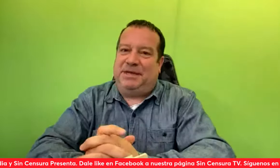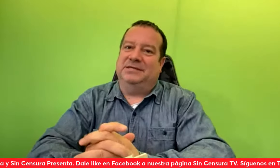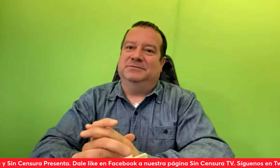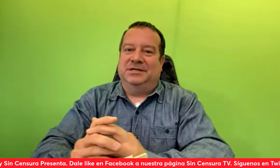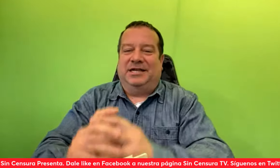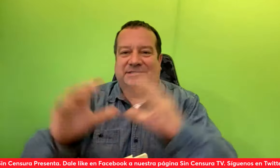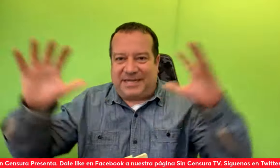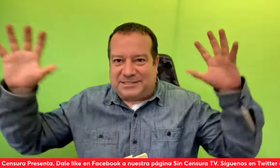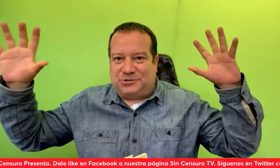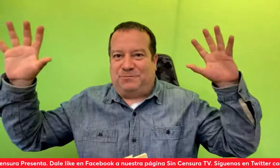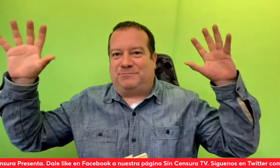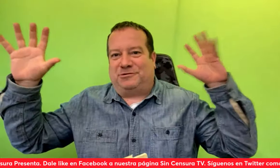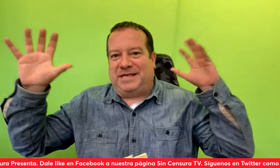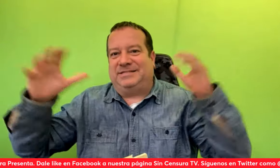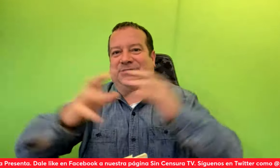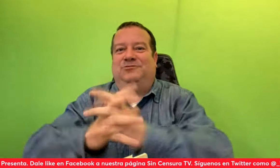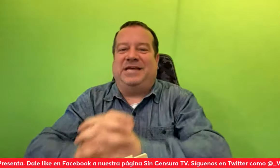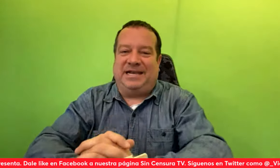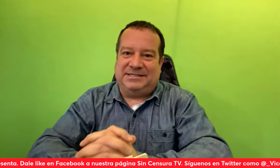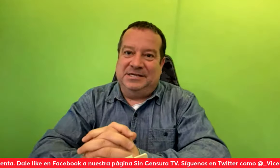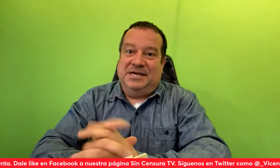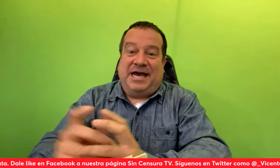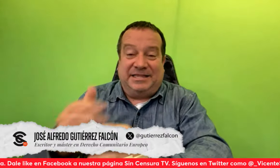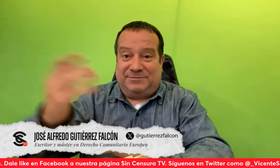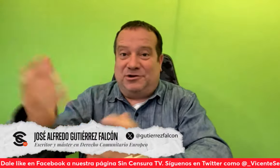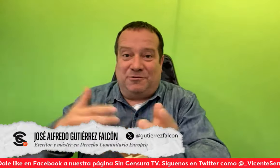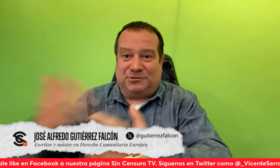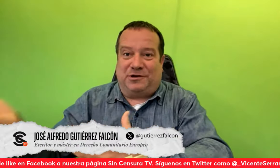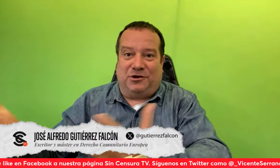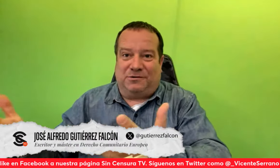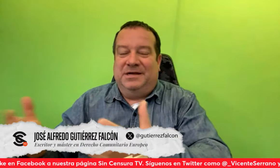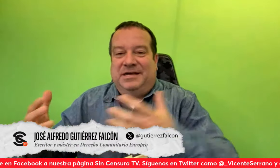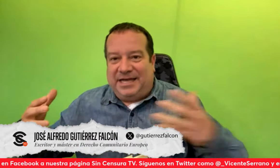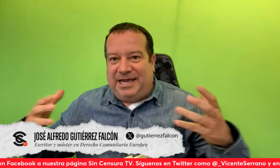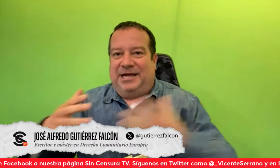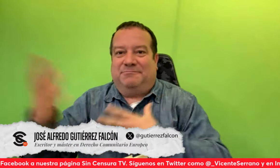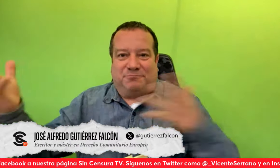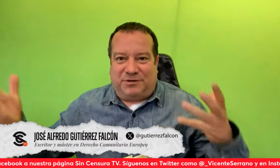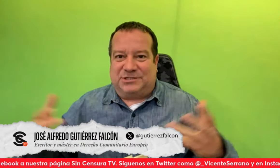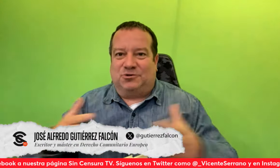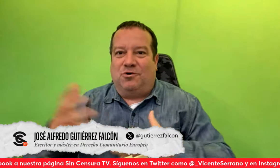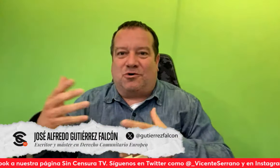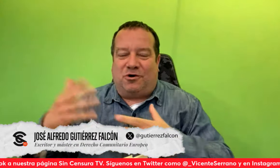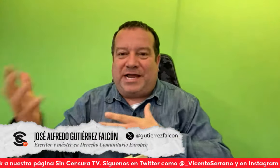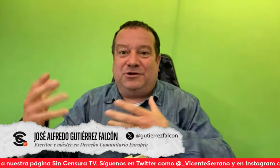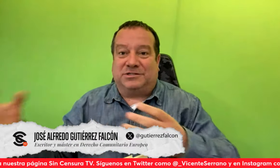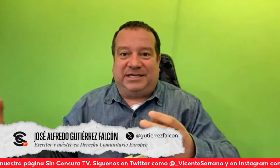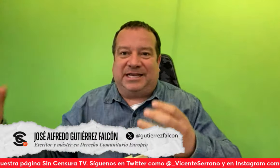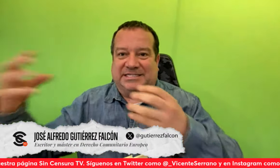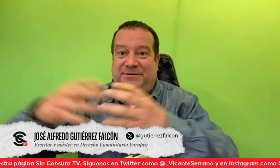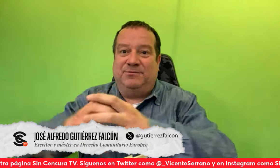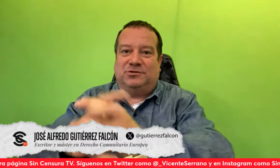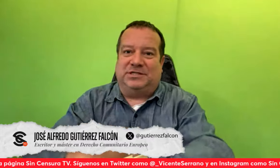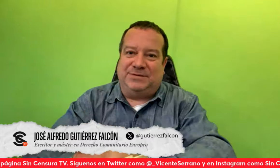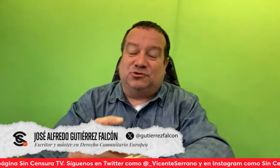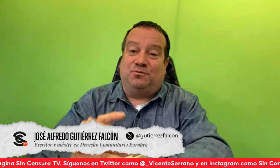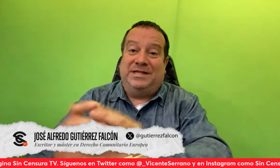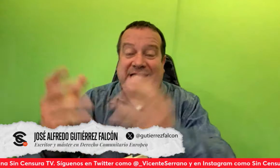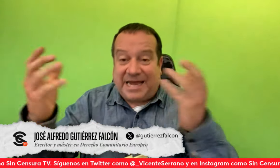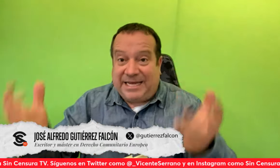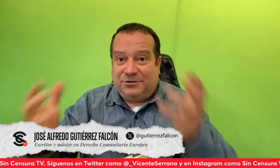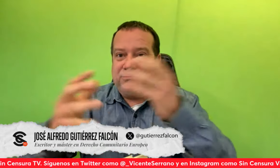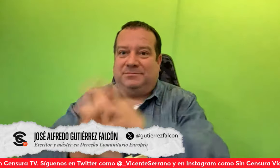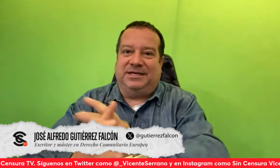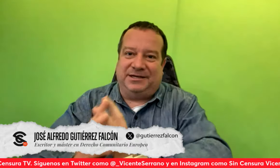ch ping las tres superpotencias mundiales Andrés Manuel López Obrador Eh pues estuvo con ellos y recibimos hicimos un